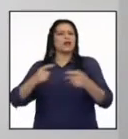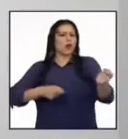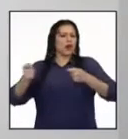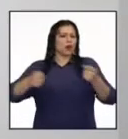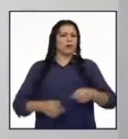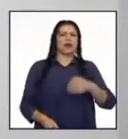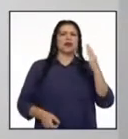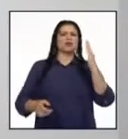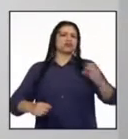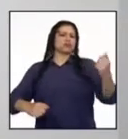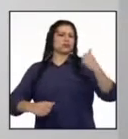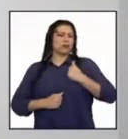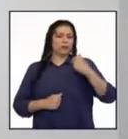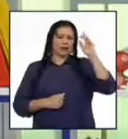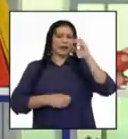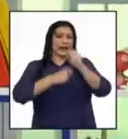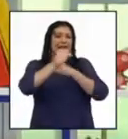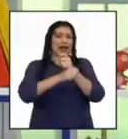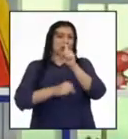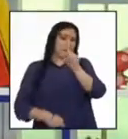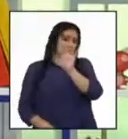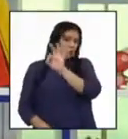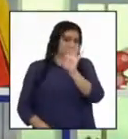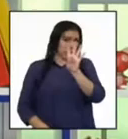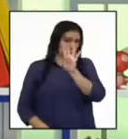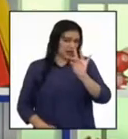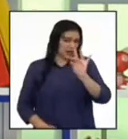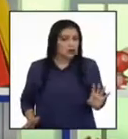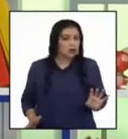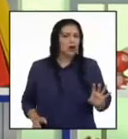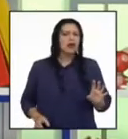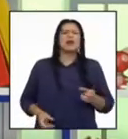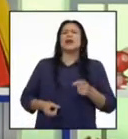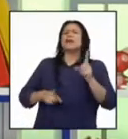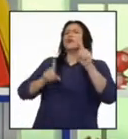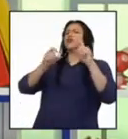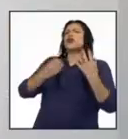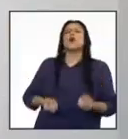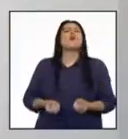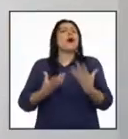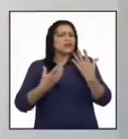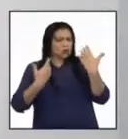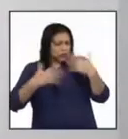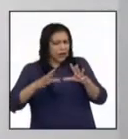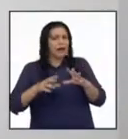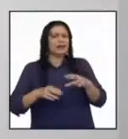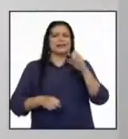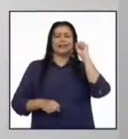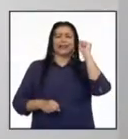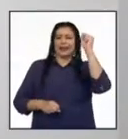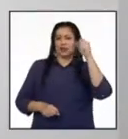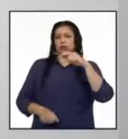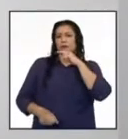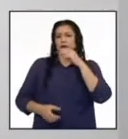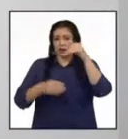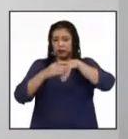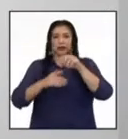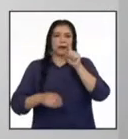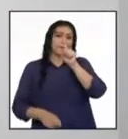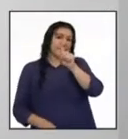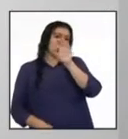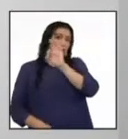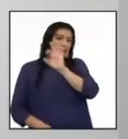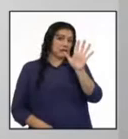en 1948. Profesora, ¿y en qué momento se otorga el voto a la mujer? En